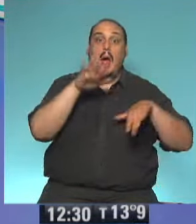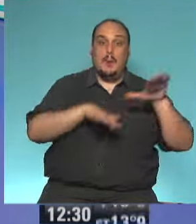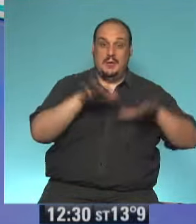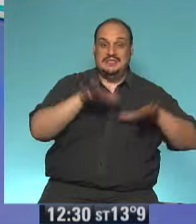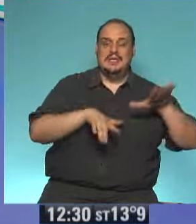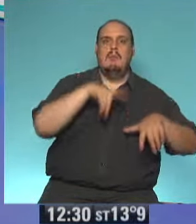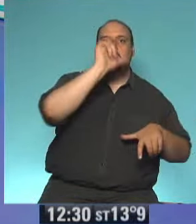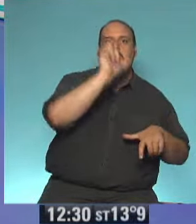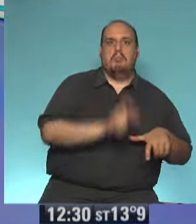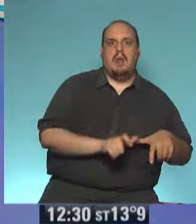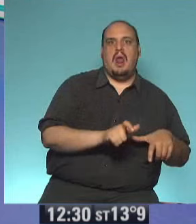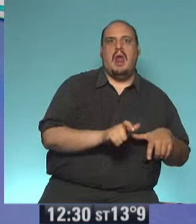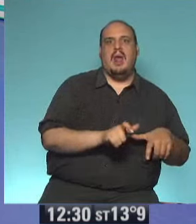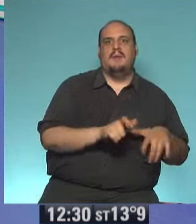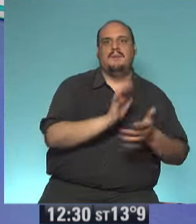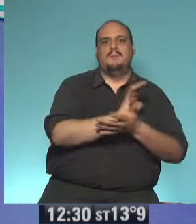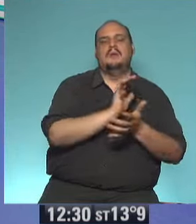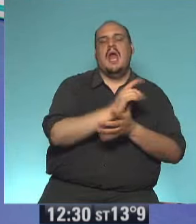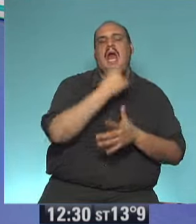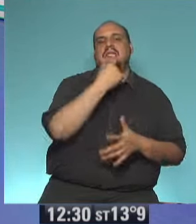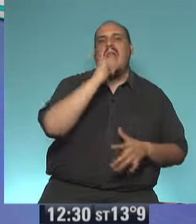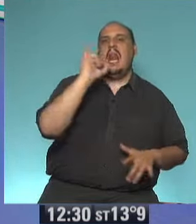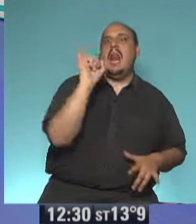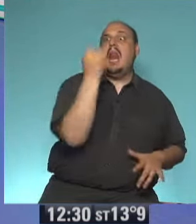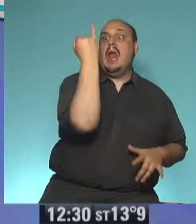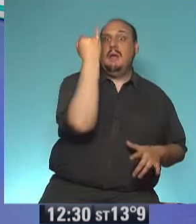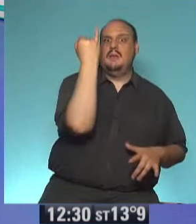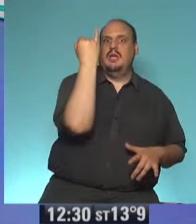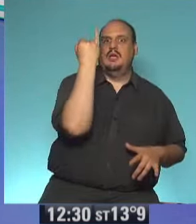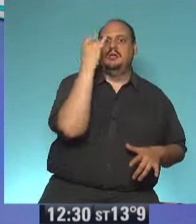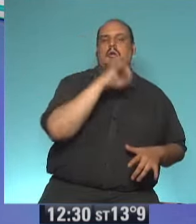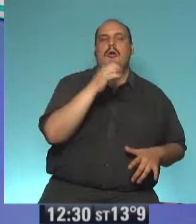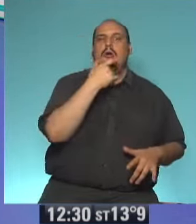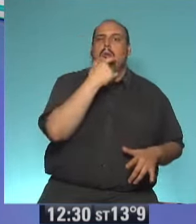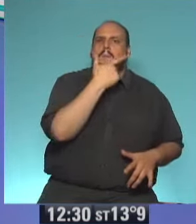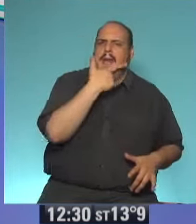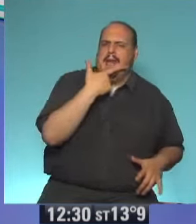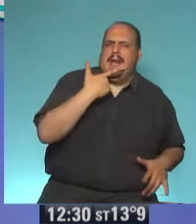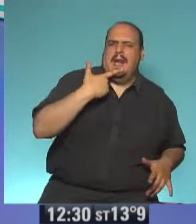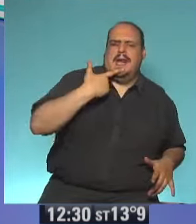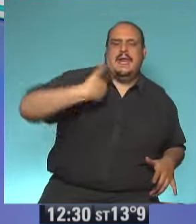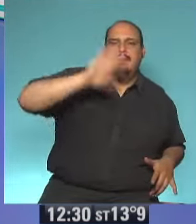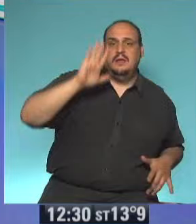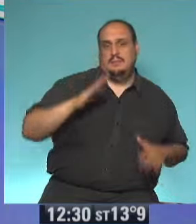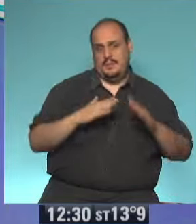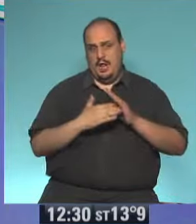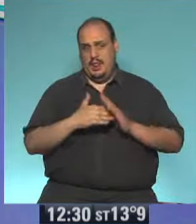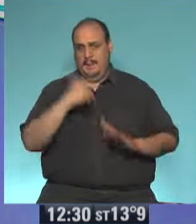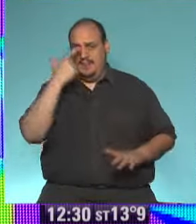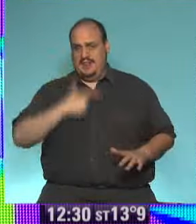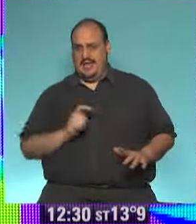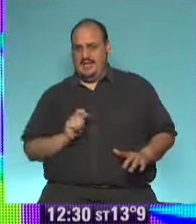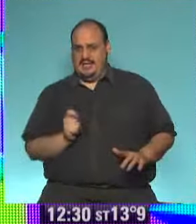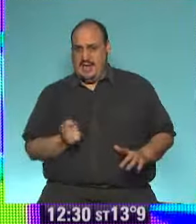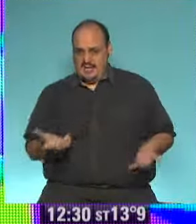son importantes cuando te dicen la mejor galletita, ¿no? La más rica, y uno dice la mejor, la más rica para quién, ¿no? Está bueno que nos hagamos